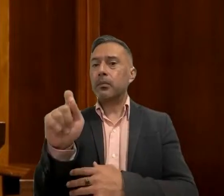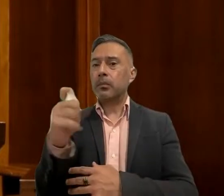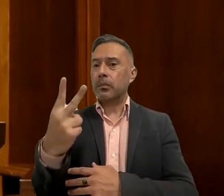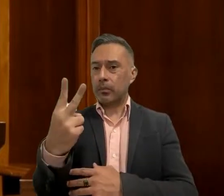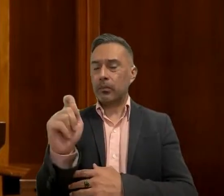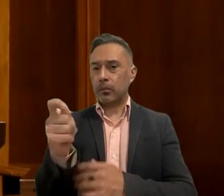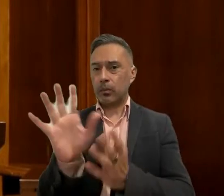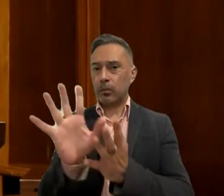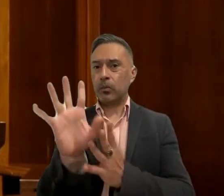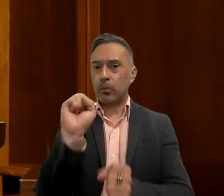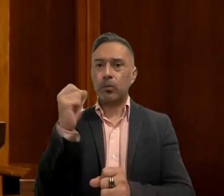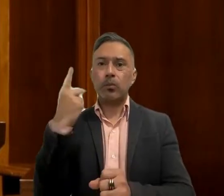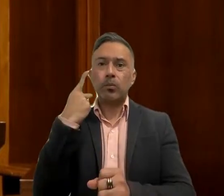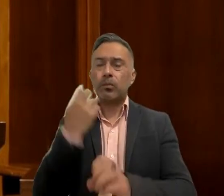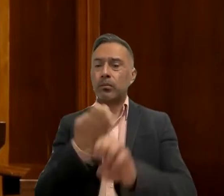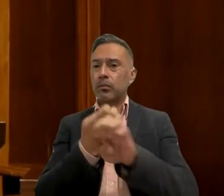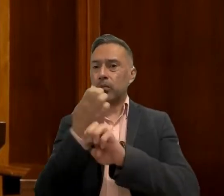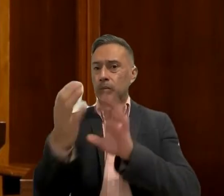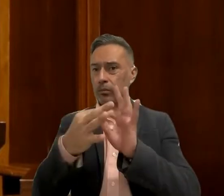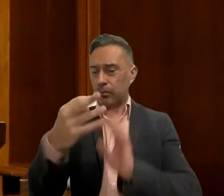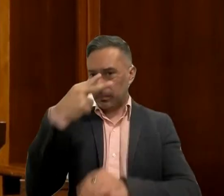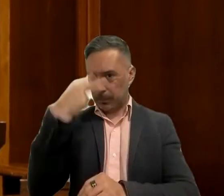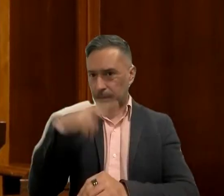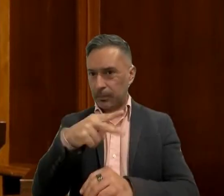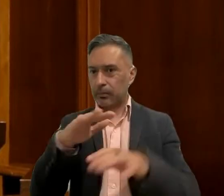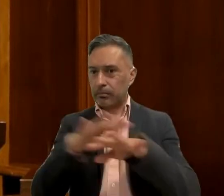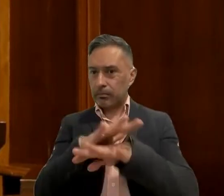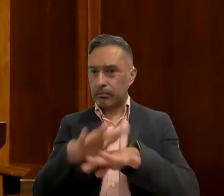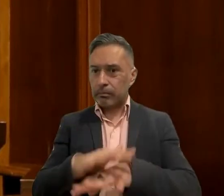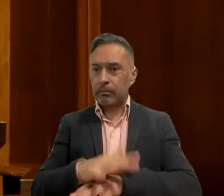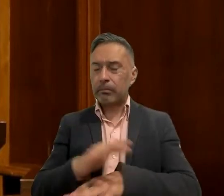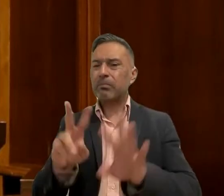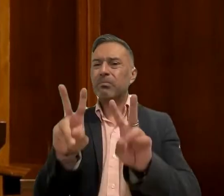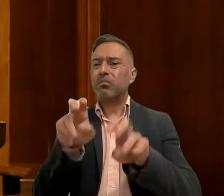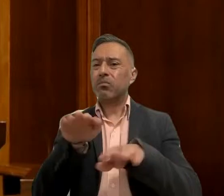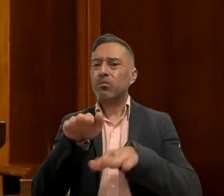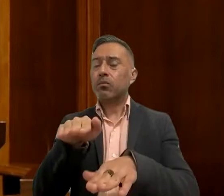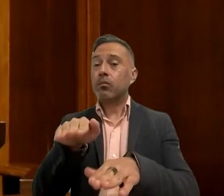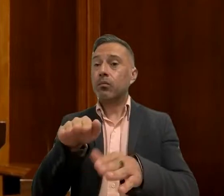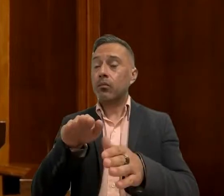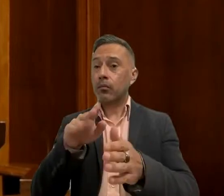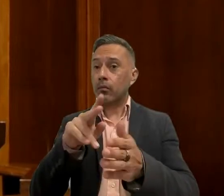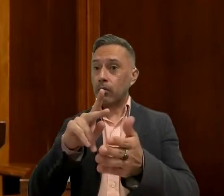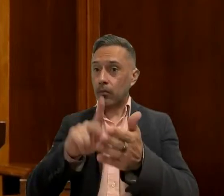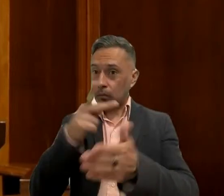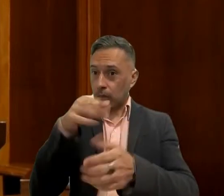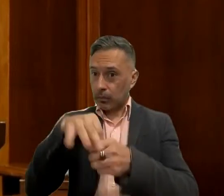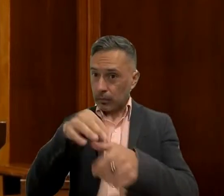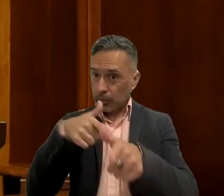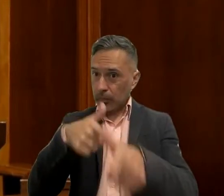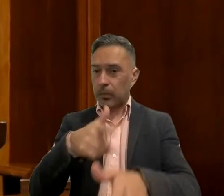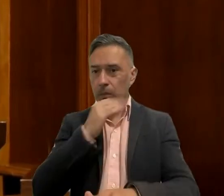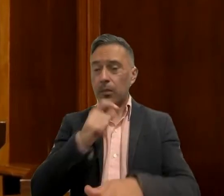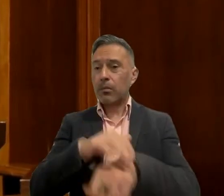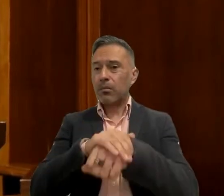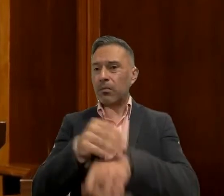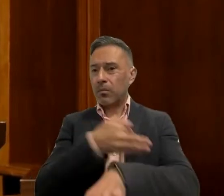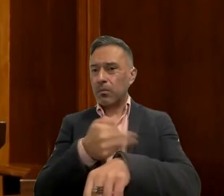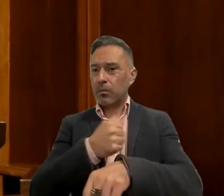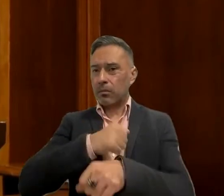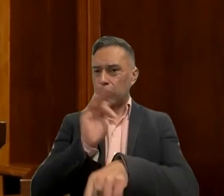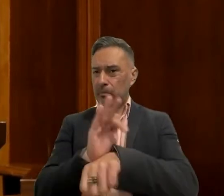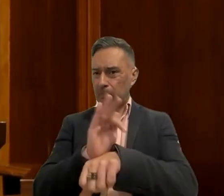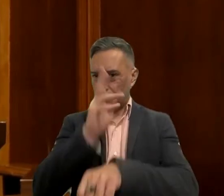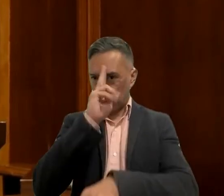Constitución Política de los Estados Unidos Mexicanos en materia de no reelección y nepotismo electoral. Artículo único. Se reforman